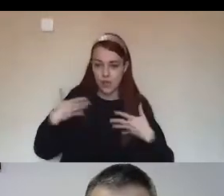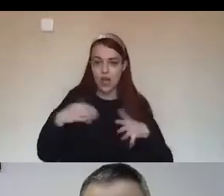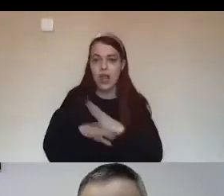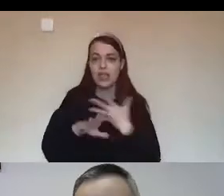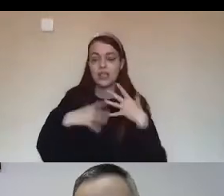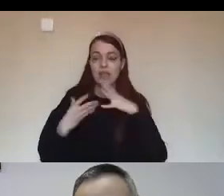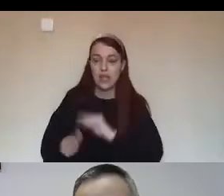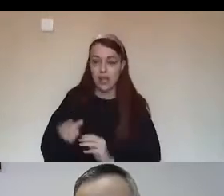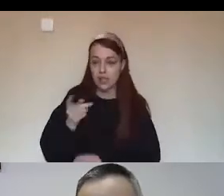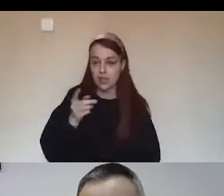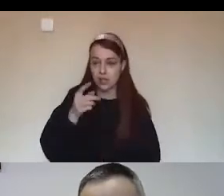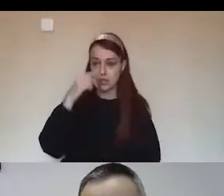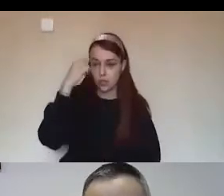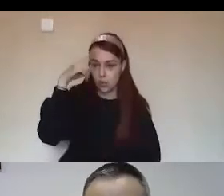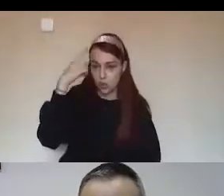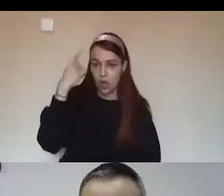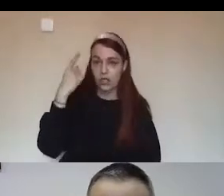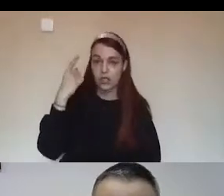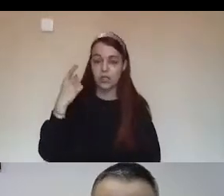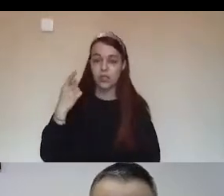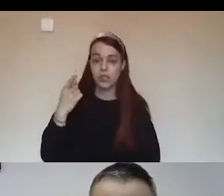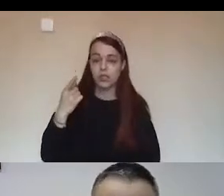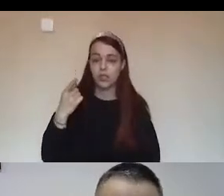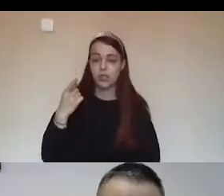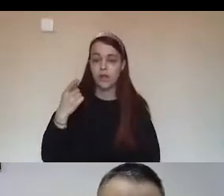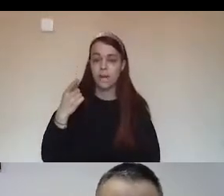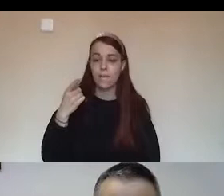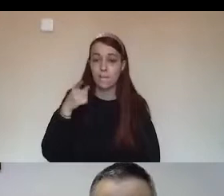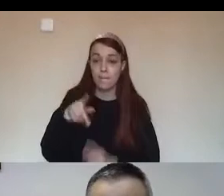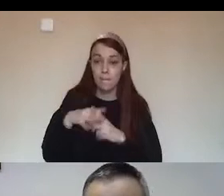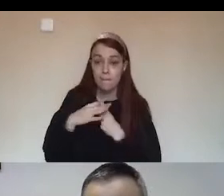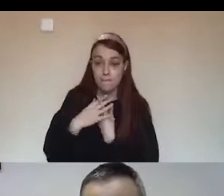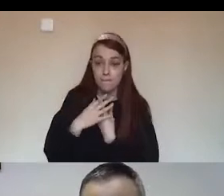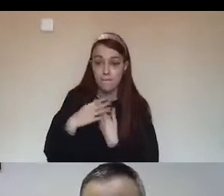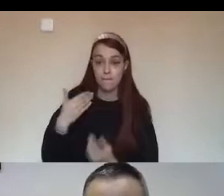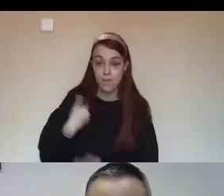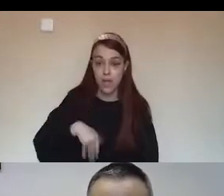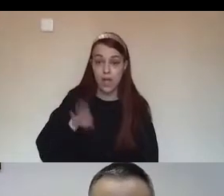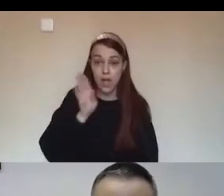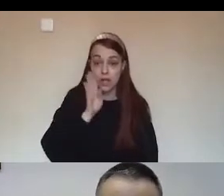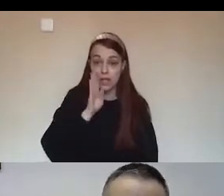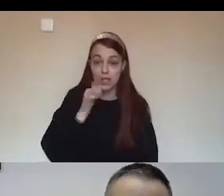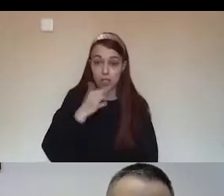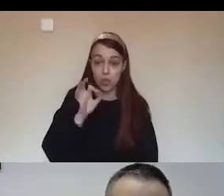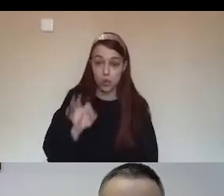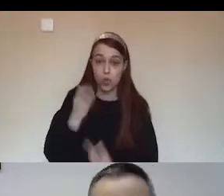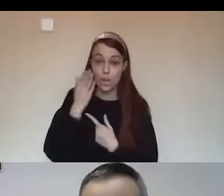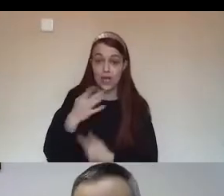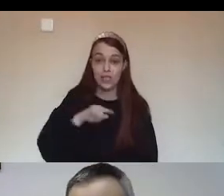culturales, ¿no? Y estas circunstancias ya las ha comentado antes cuando me han presentado, entonces paso a hablar